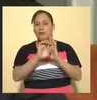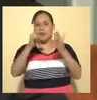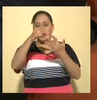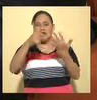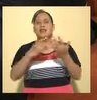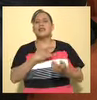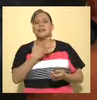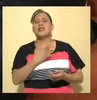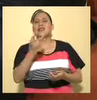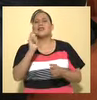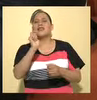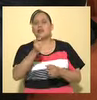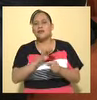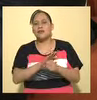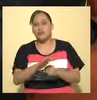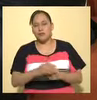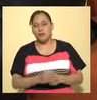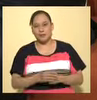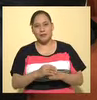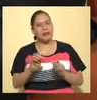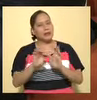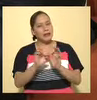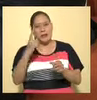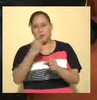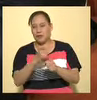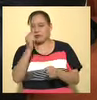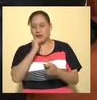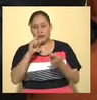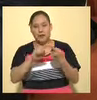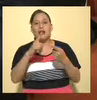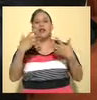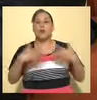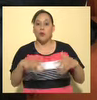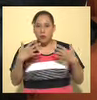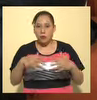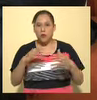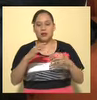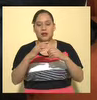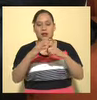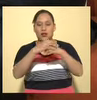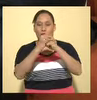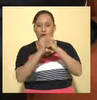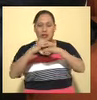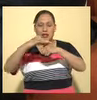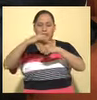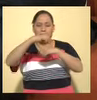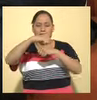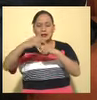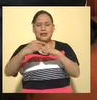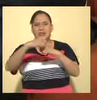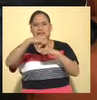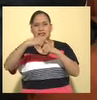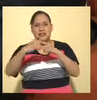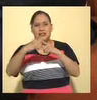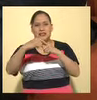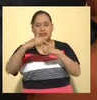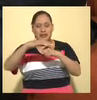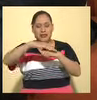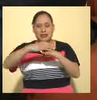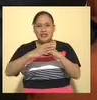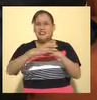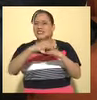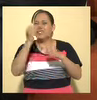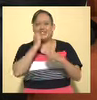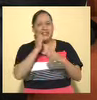síntomas? El síntoma primordial es dolor. Okay. Dolor por arriba de la rodilla. O sea, ¿qué será aquí? Exactamente, que se presenta